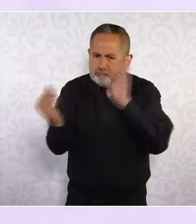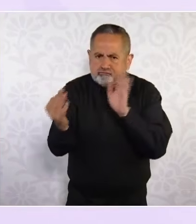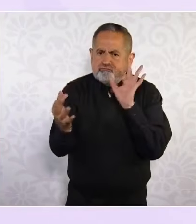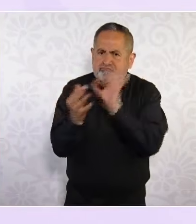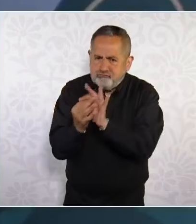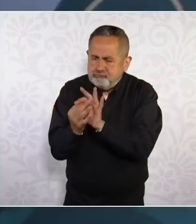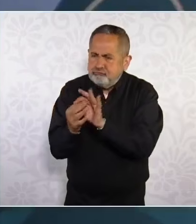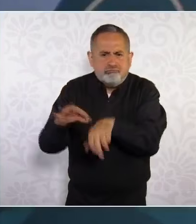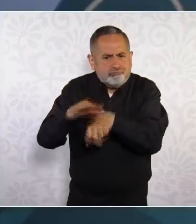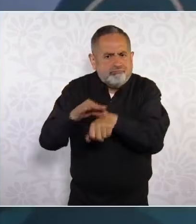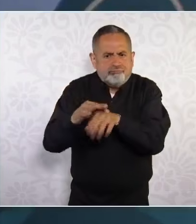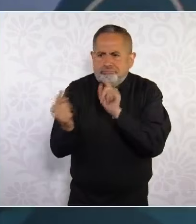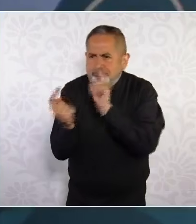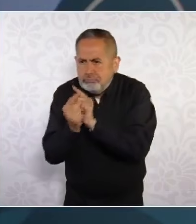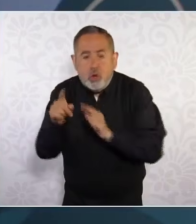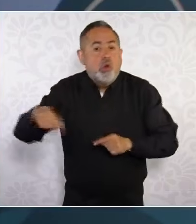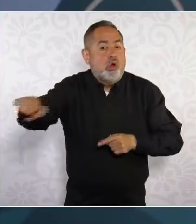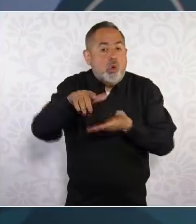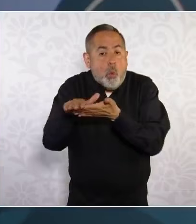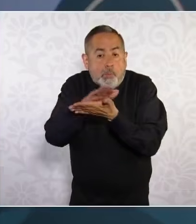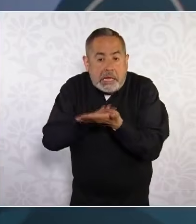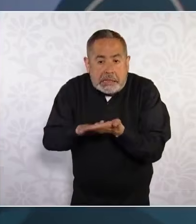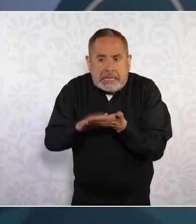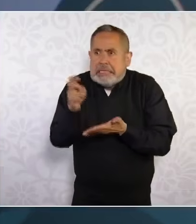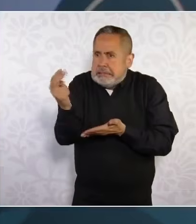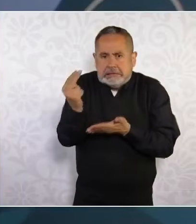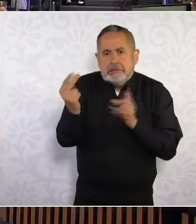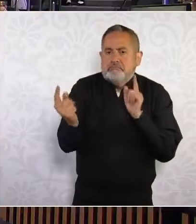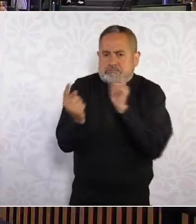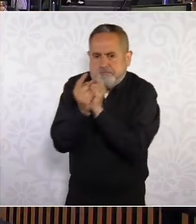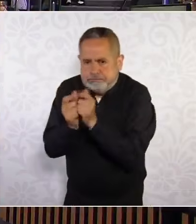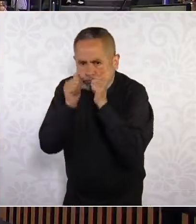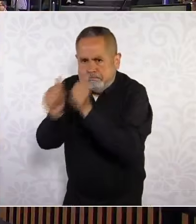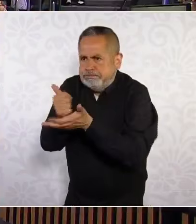todo cerca de la gente humilde, que es la que más nos necesita.